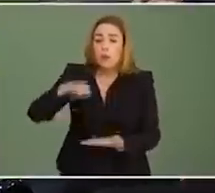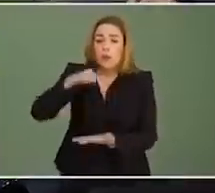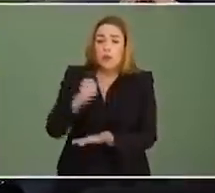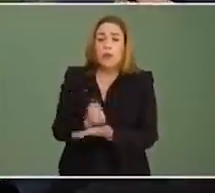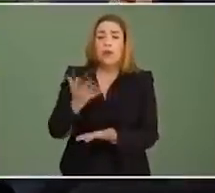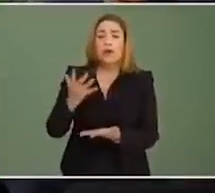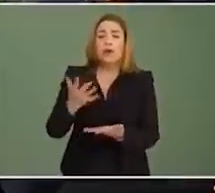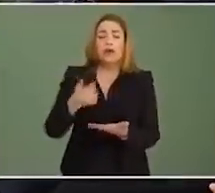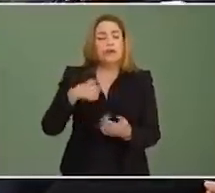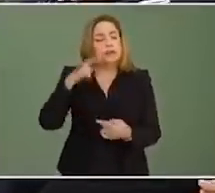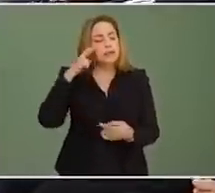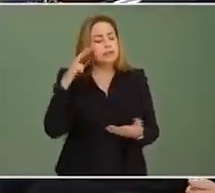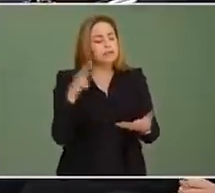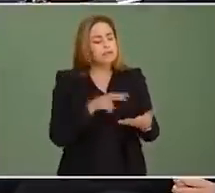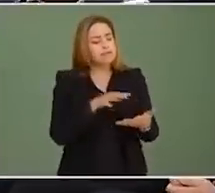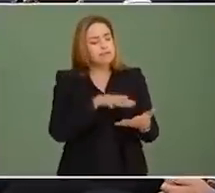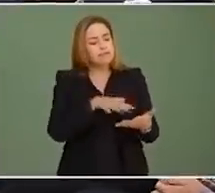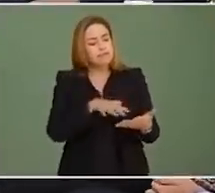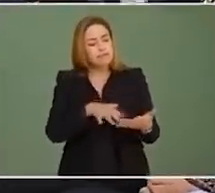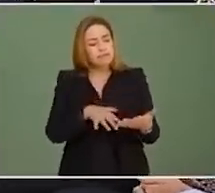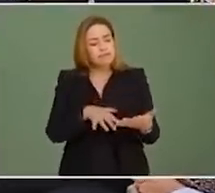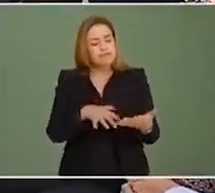encuentran motivos